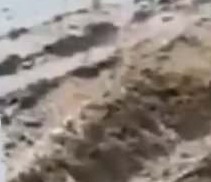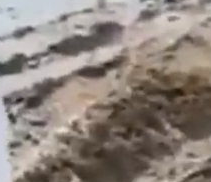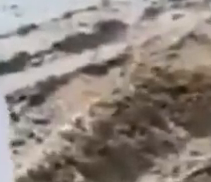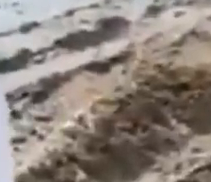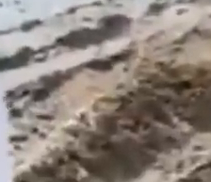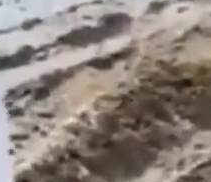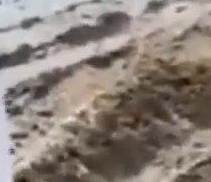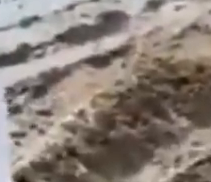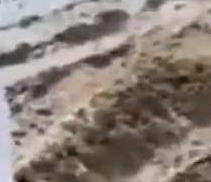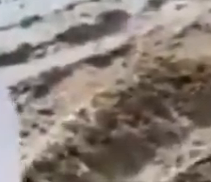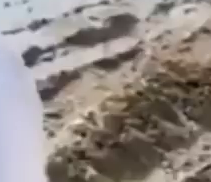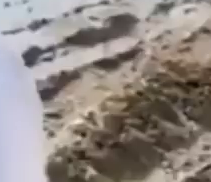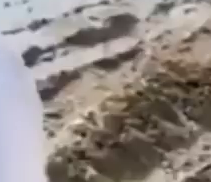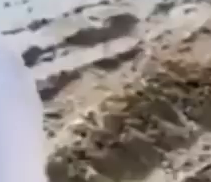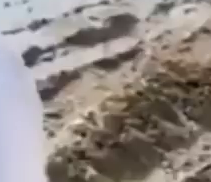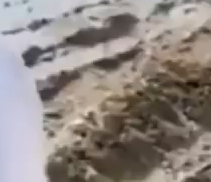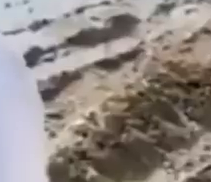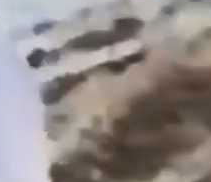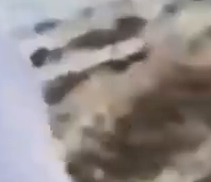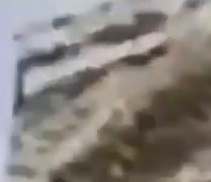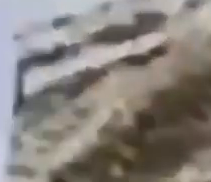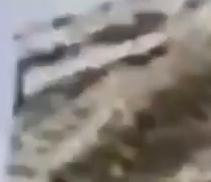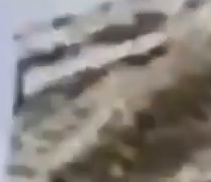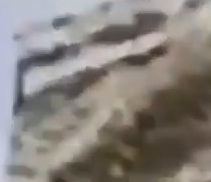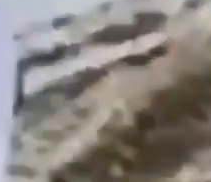Pero la lesionaste, nosotros vimos que se iban las ambulancias.